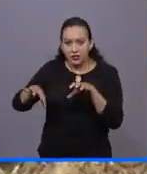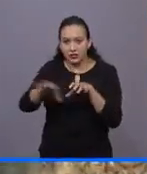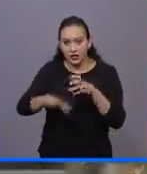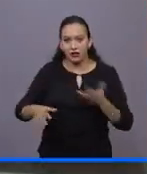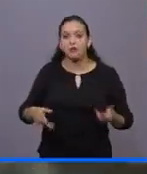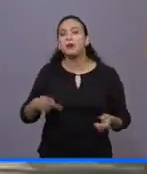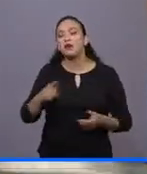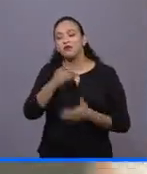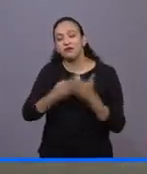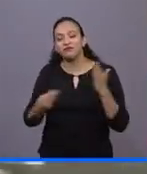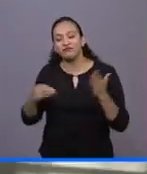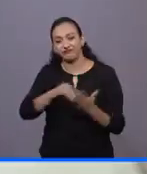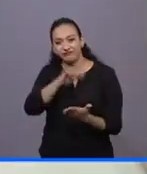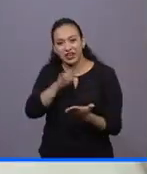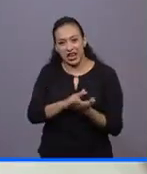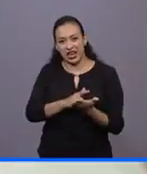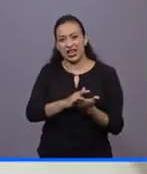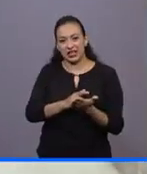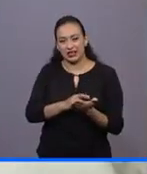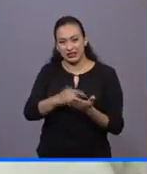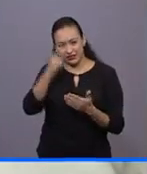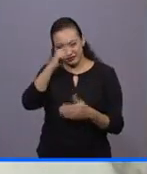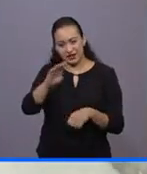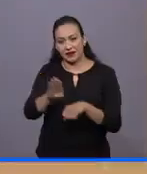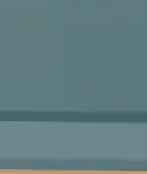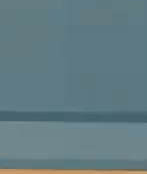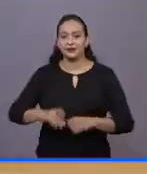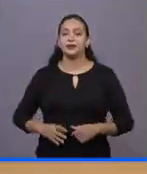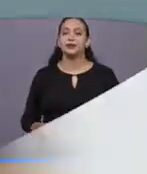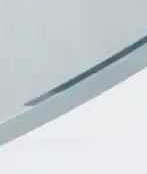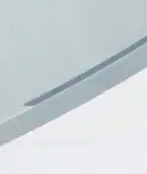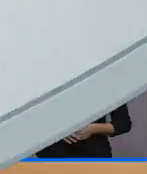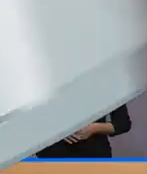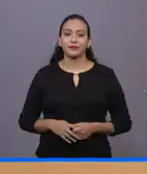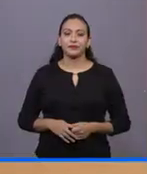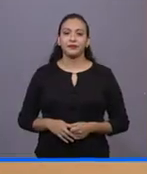de políticas integrales a nivel federal.